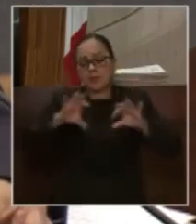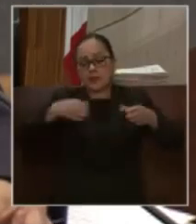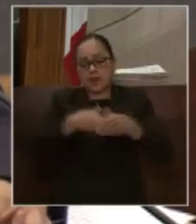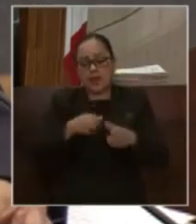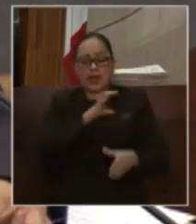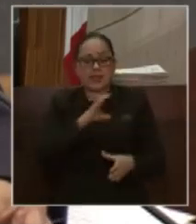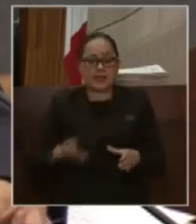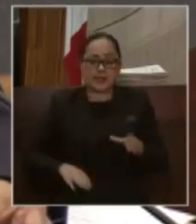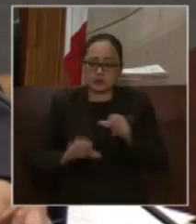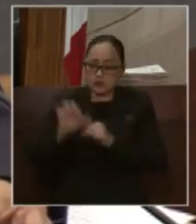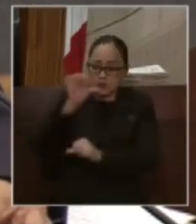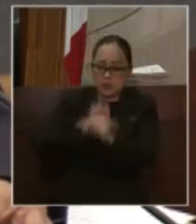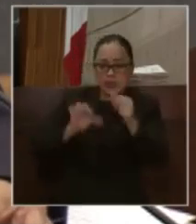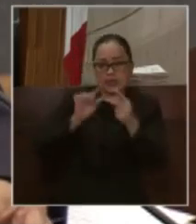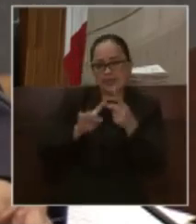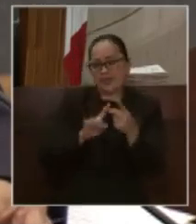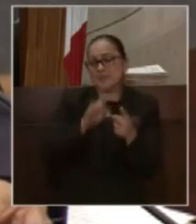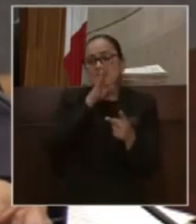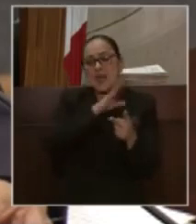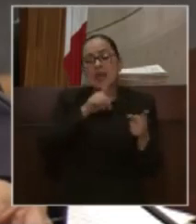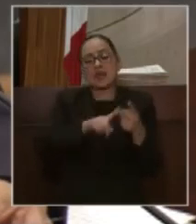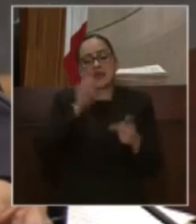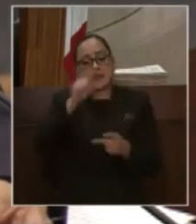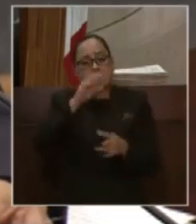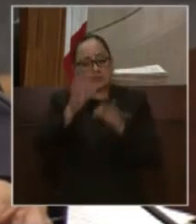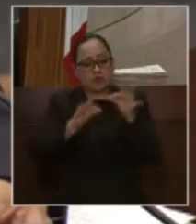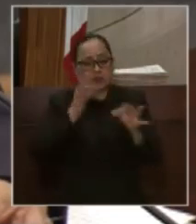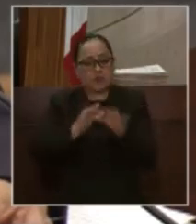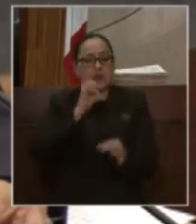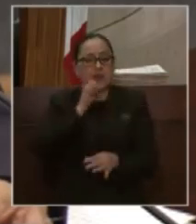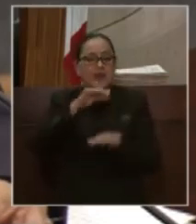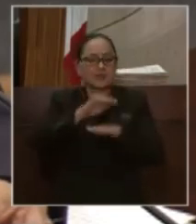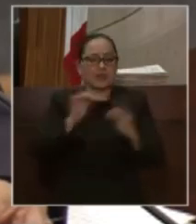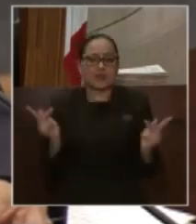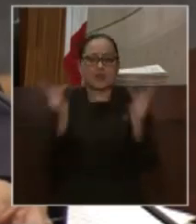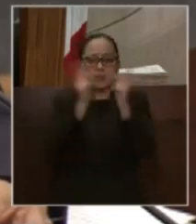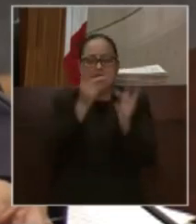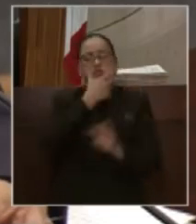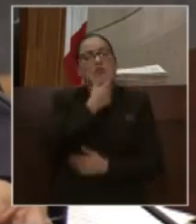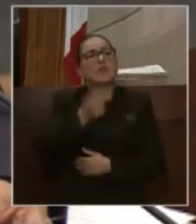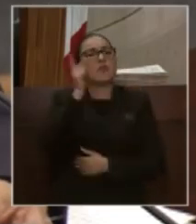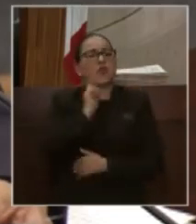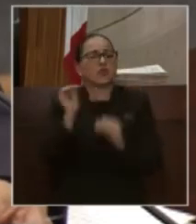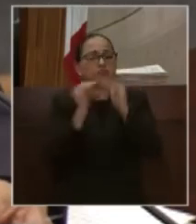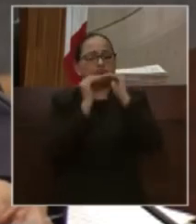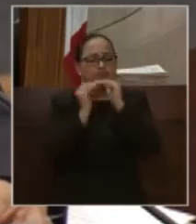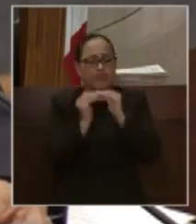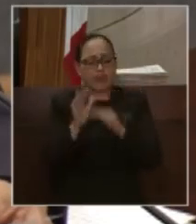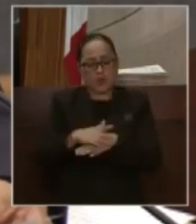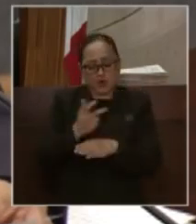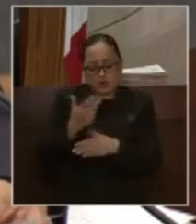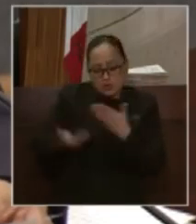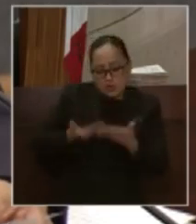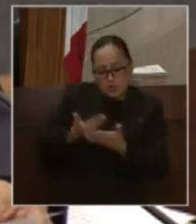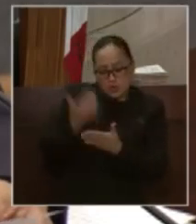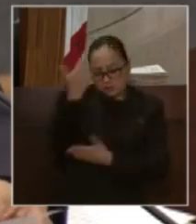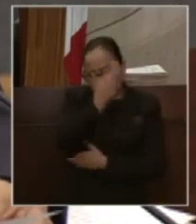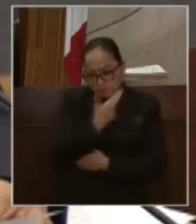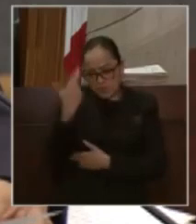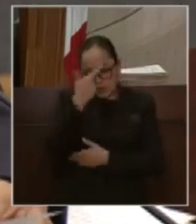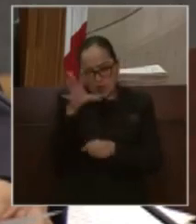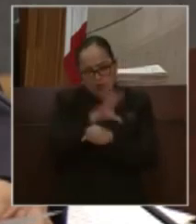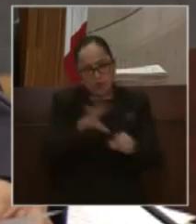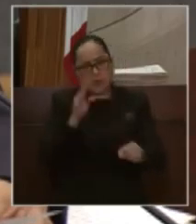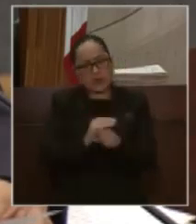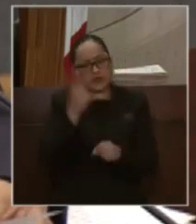candidatos suplentes y la indebida interpretación para el cumplimiento del principio de paridad de género, en el proyecto se realiza una revisión integral del procedimiento de asignación llevado